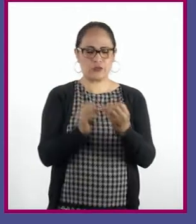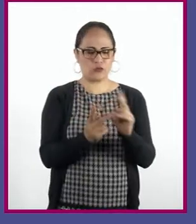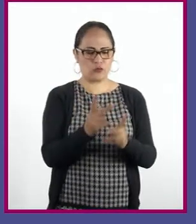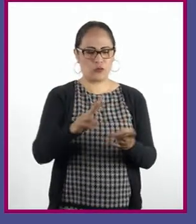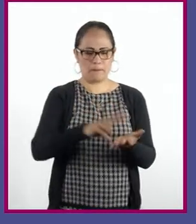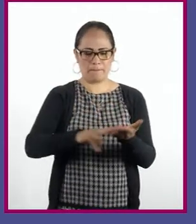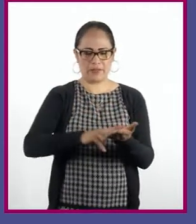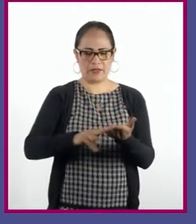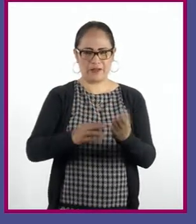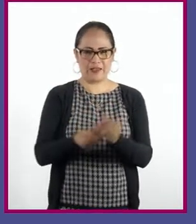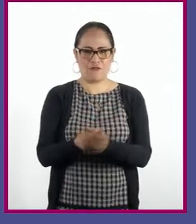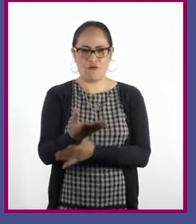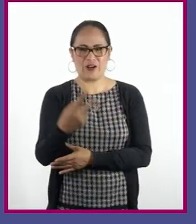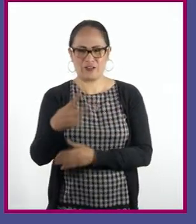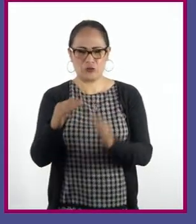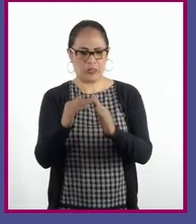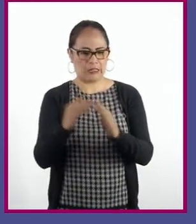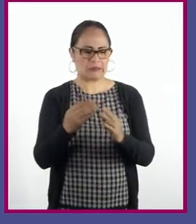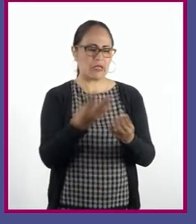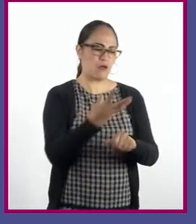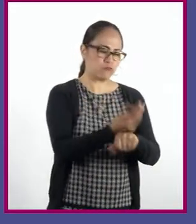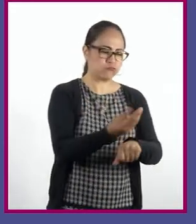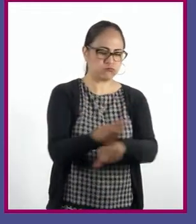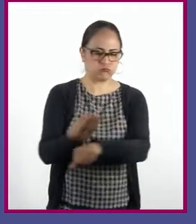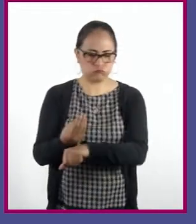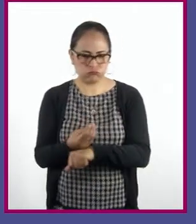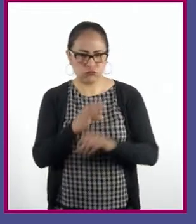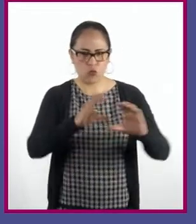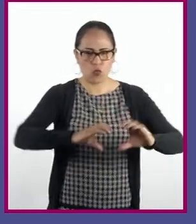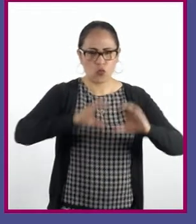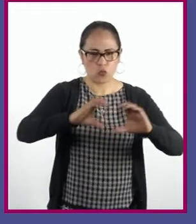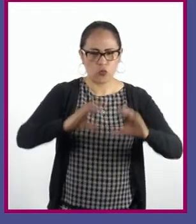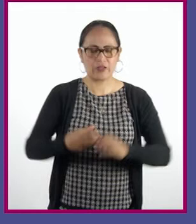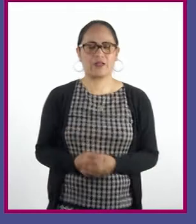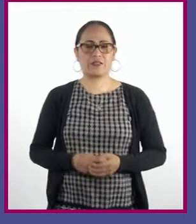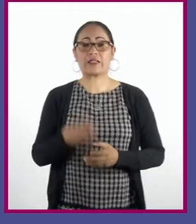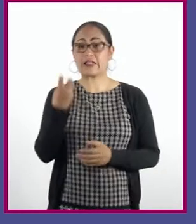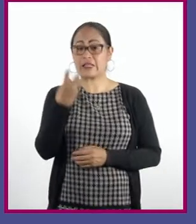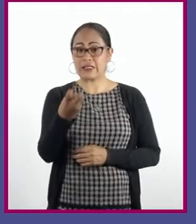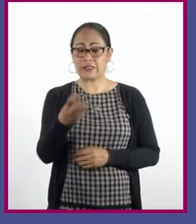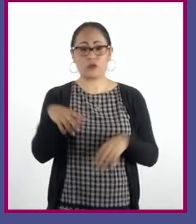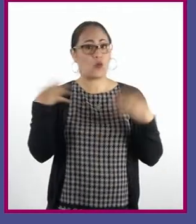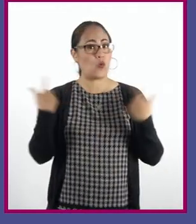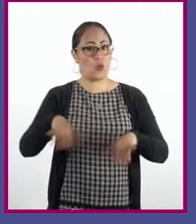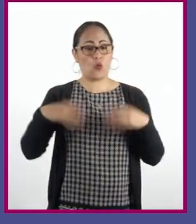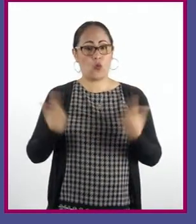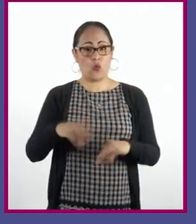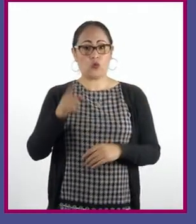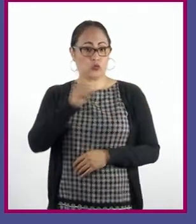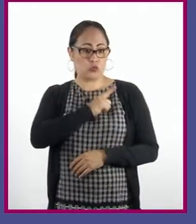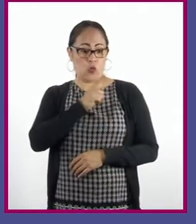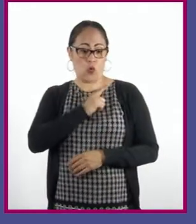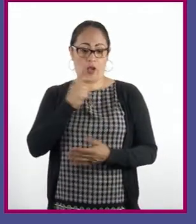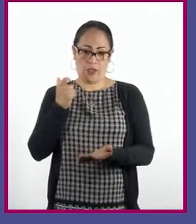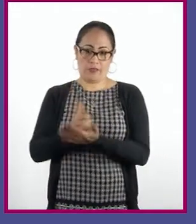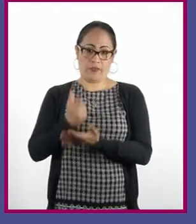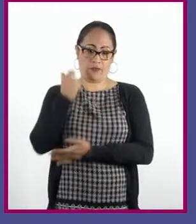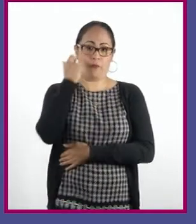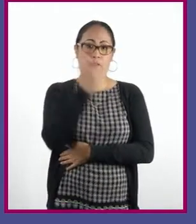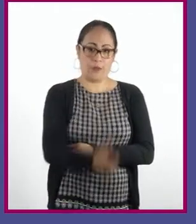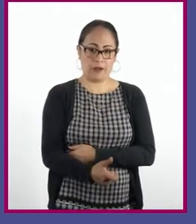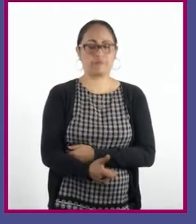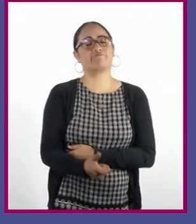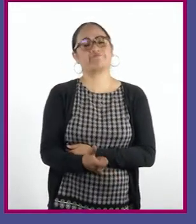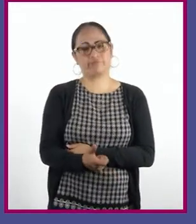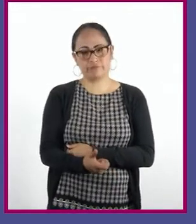fuera de su casa. Cabe mencionar que todos estos arreglos no solo han corrido por su cuenta, sino que han sido